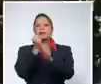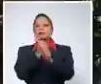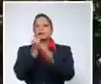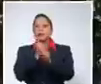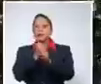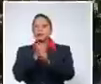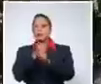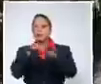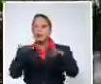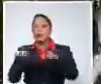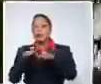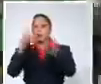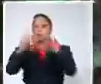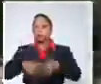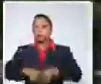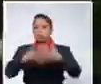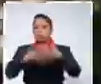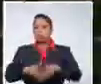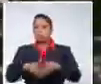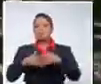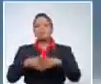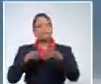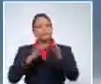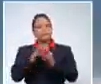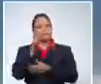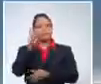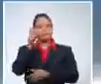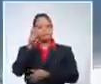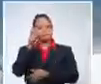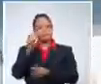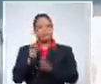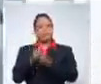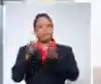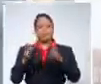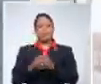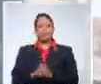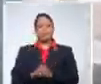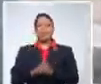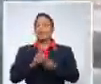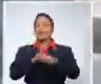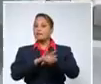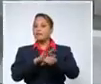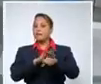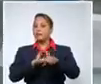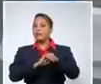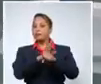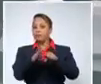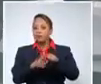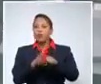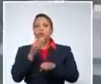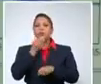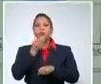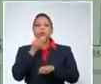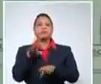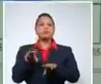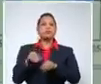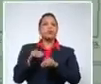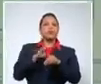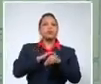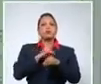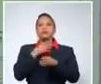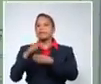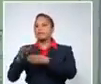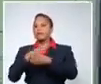productivas se requiere incrementar la vigilancia epidemiológica. La enfermedad puede ser adquirida por cualquier grupo etario en las más